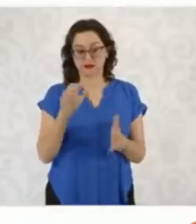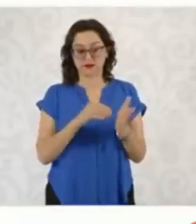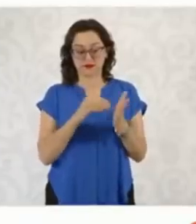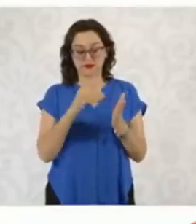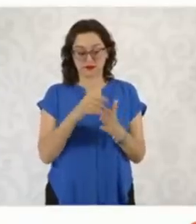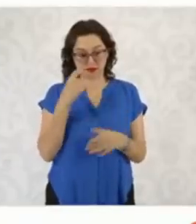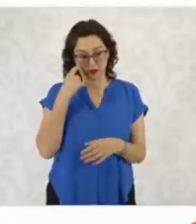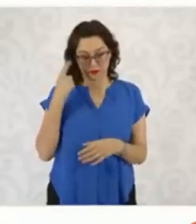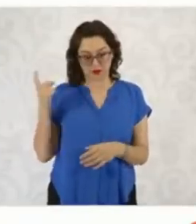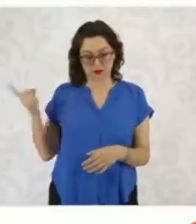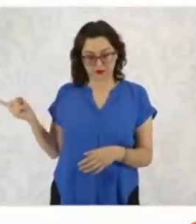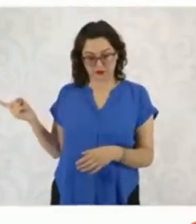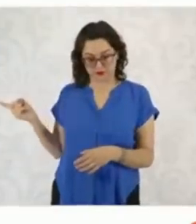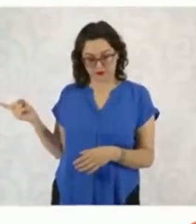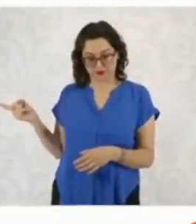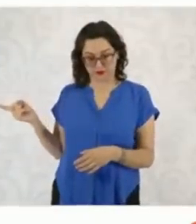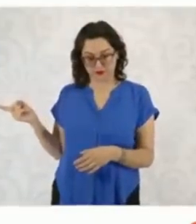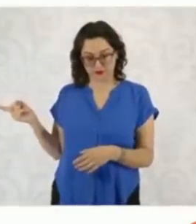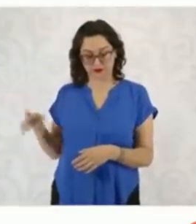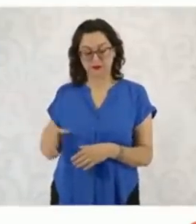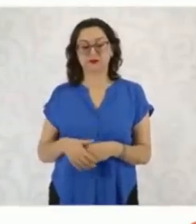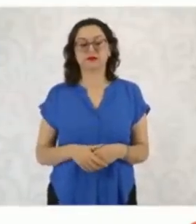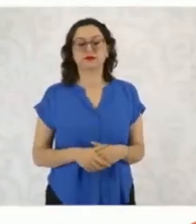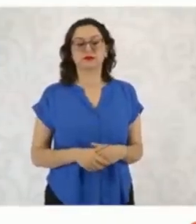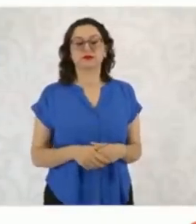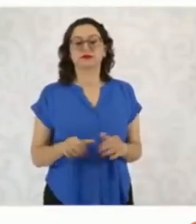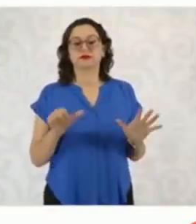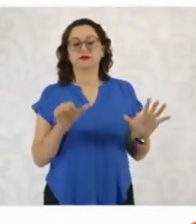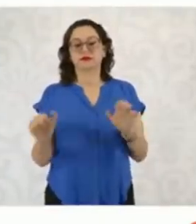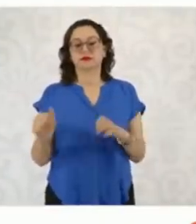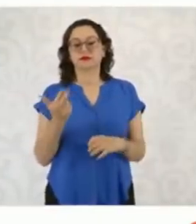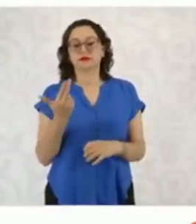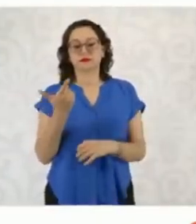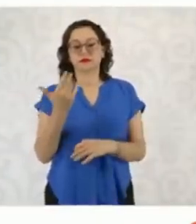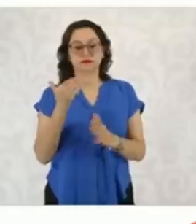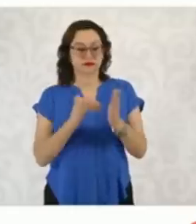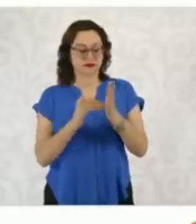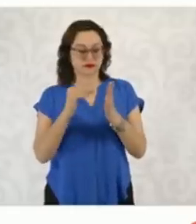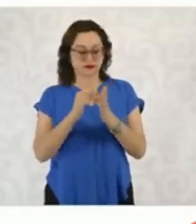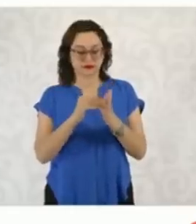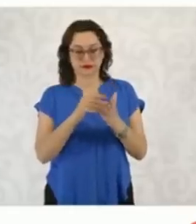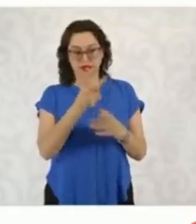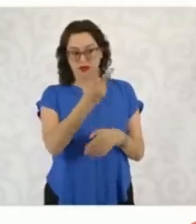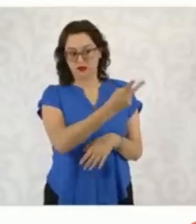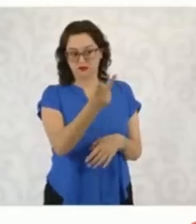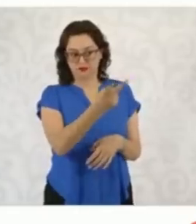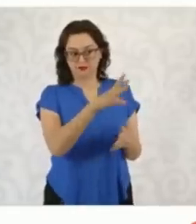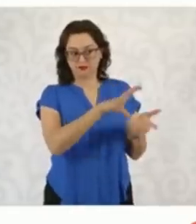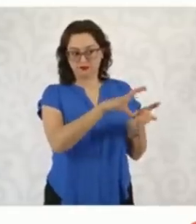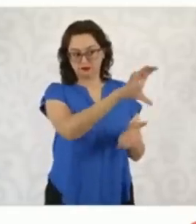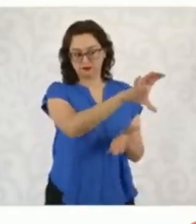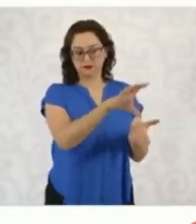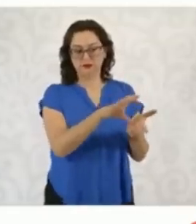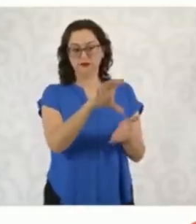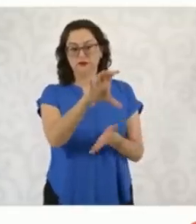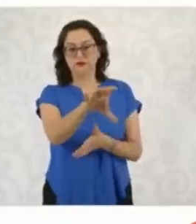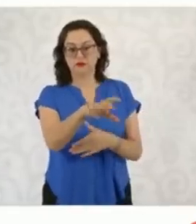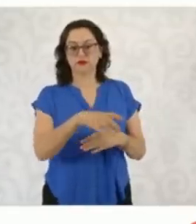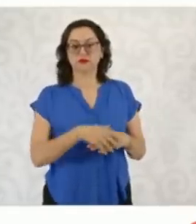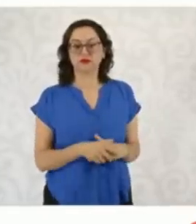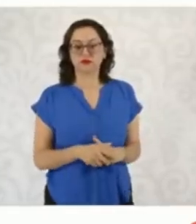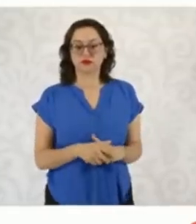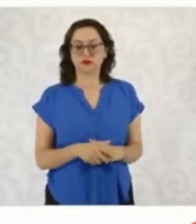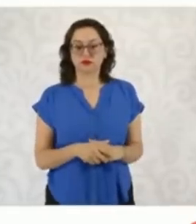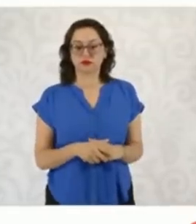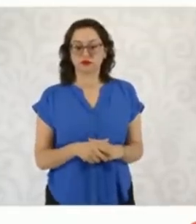pagaron 625 millones. Como las demandas fueron presentadas en momentos distintos, las cantidades